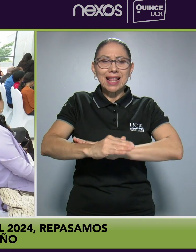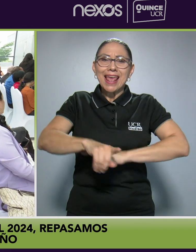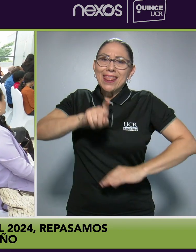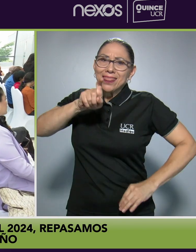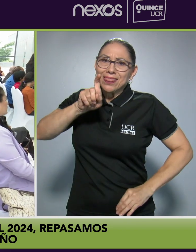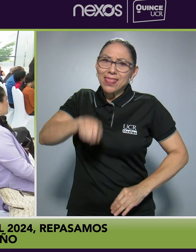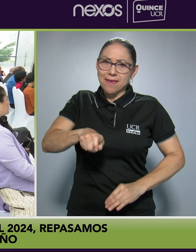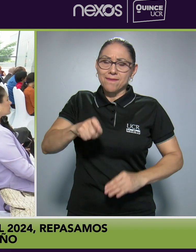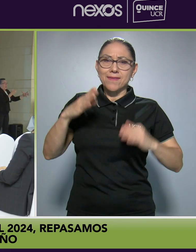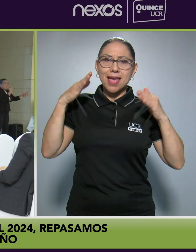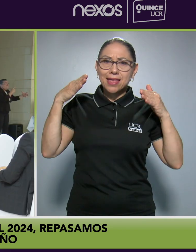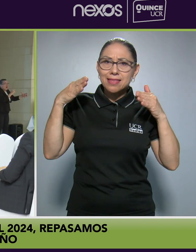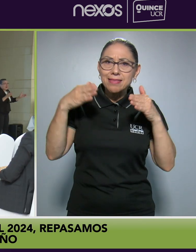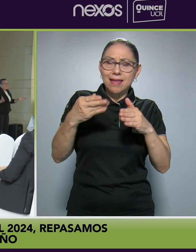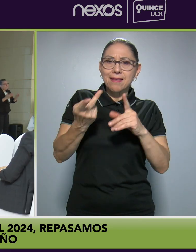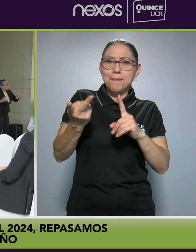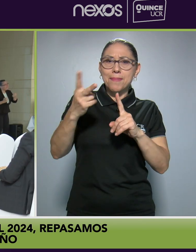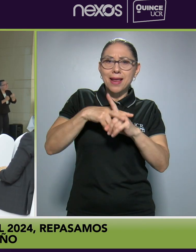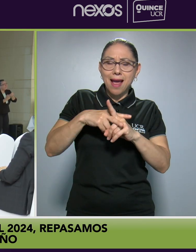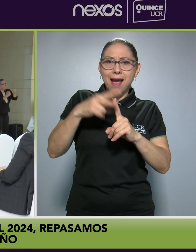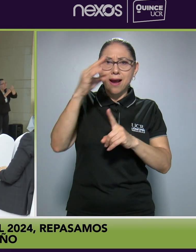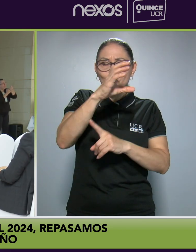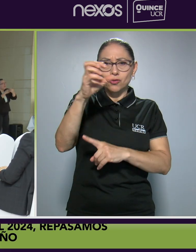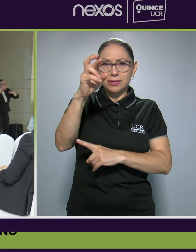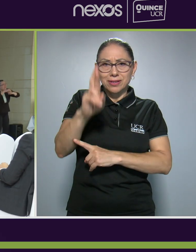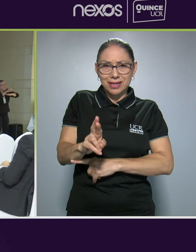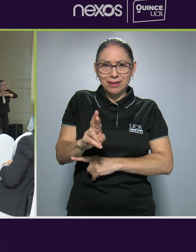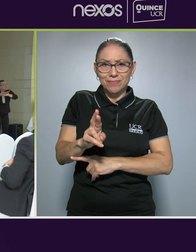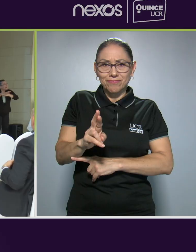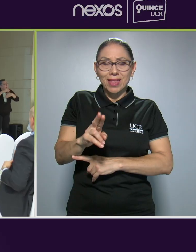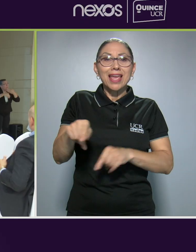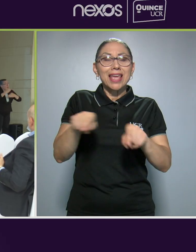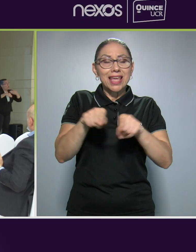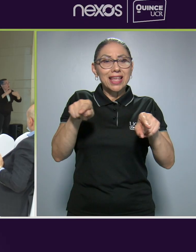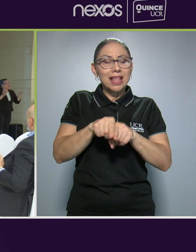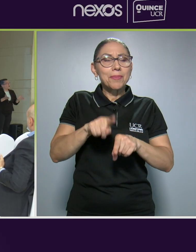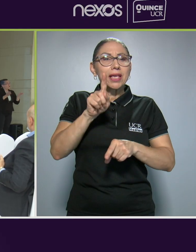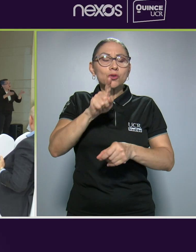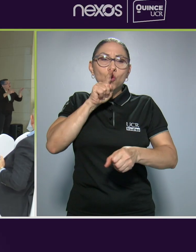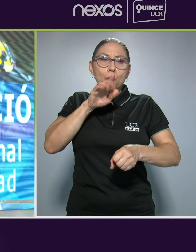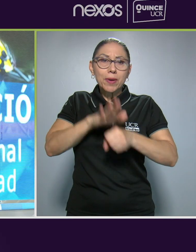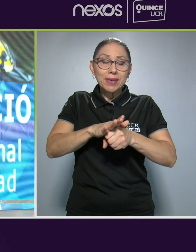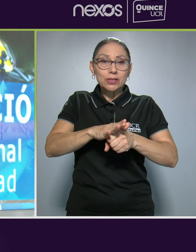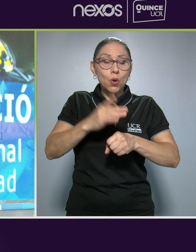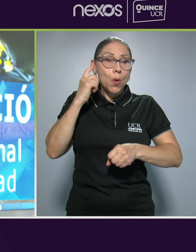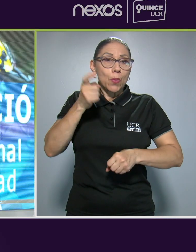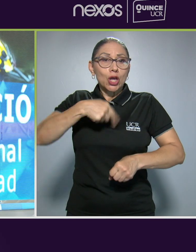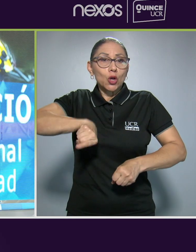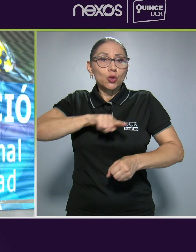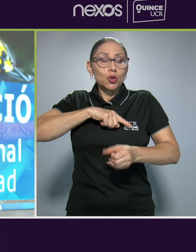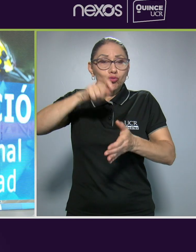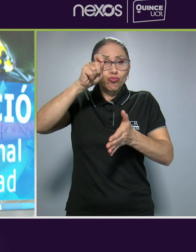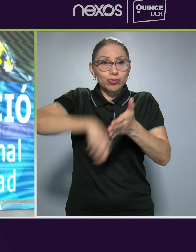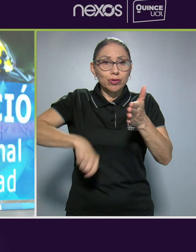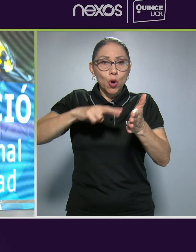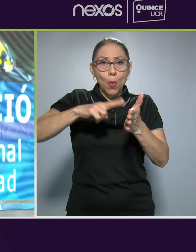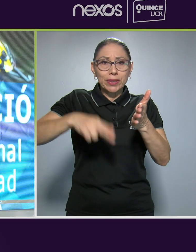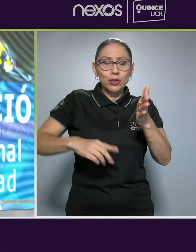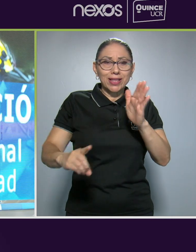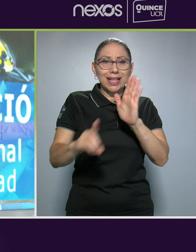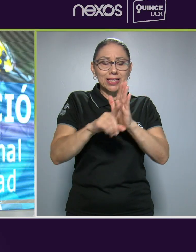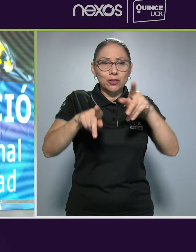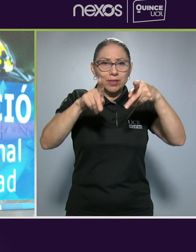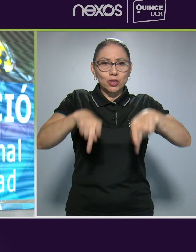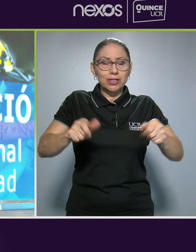Estado costarricense y que además venía a ser un compromiso en razón de ser suscriptores, por ejemplo, de la Convención de Derechos de las Personas en Situación